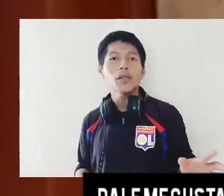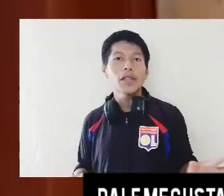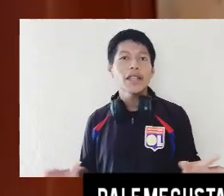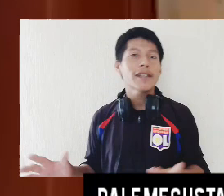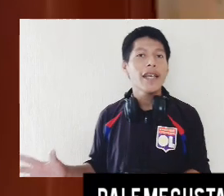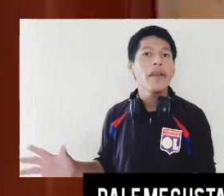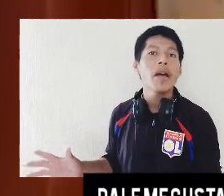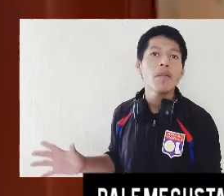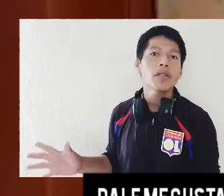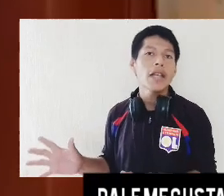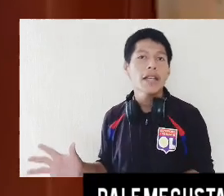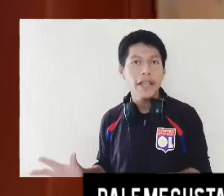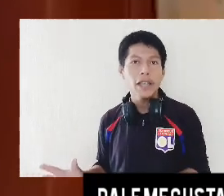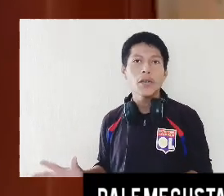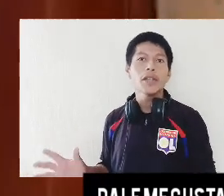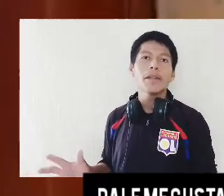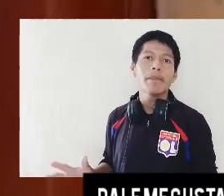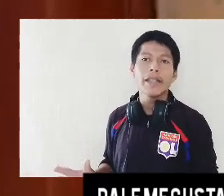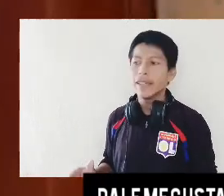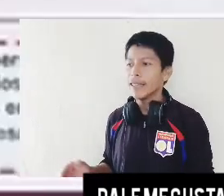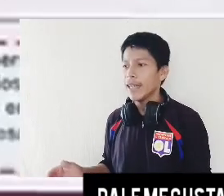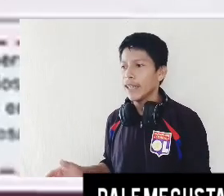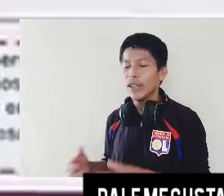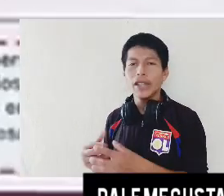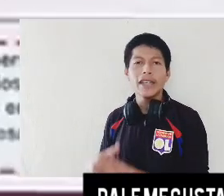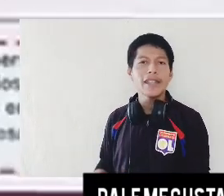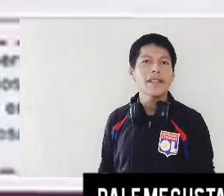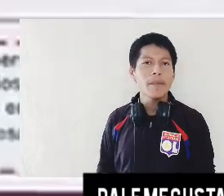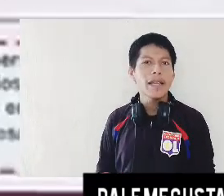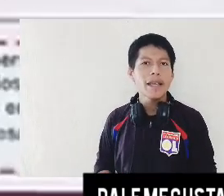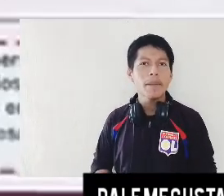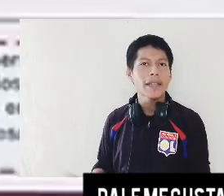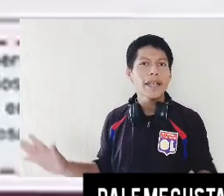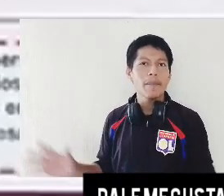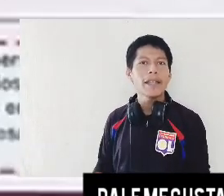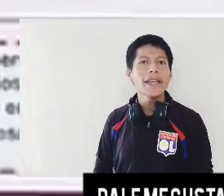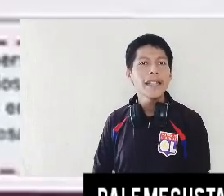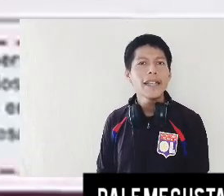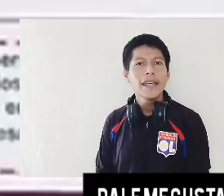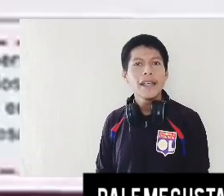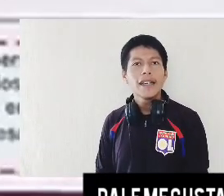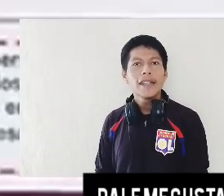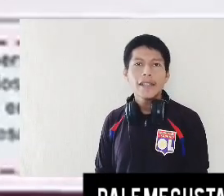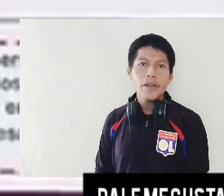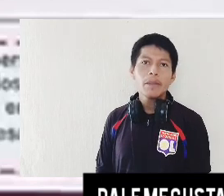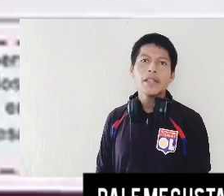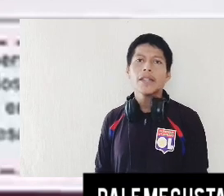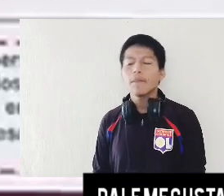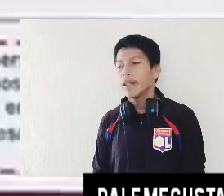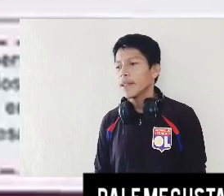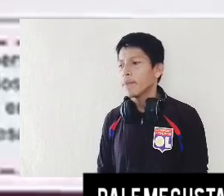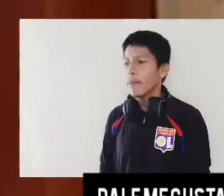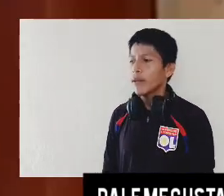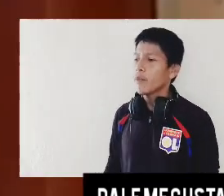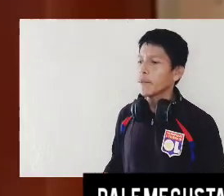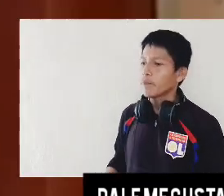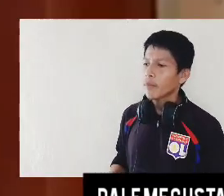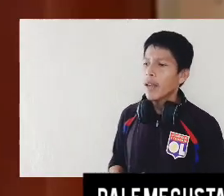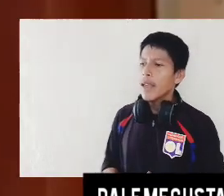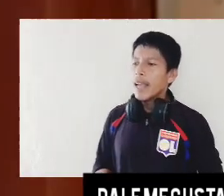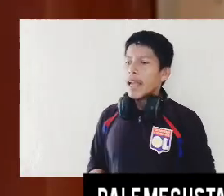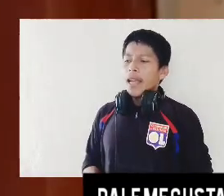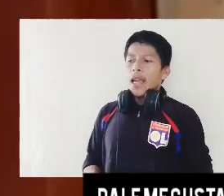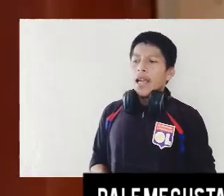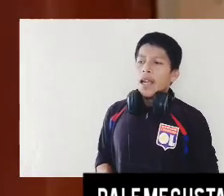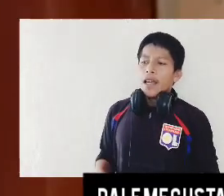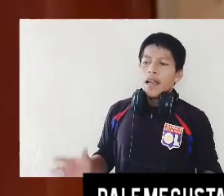unos cuantos días celebrábamos el grito de independencia y esta semana ya prácticamente se va el mes de septiembre, ¿no? Bueno.